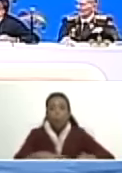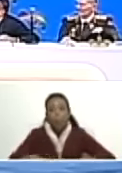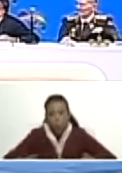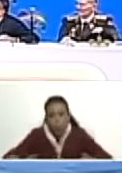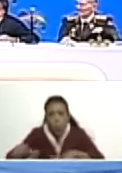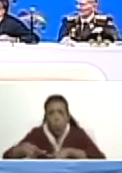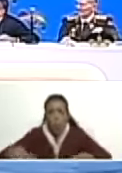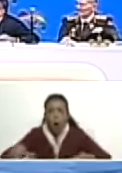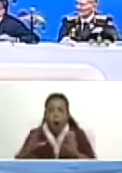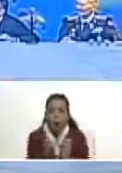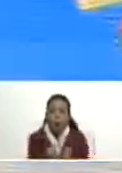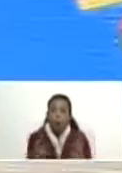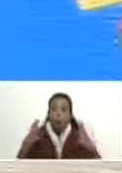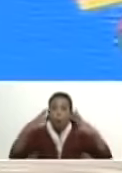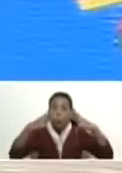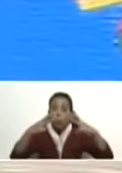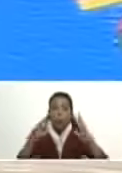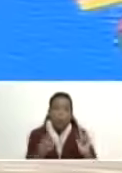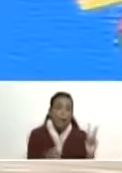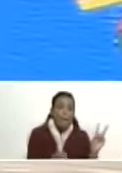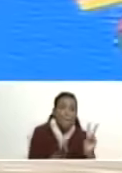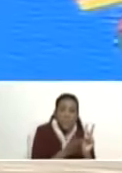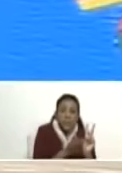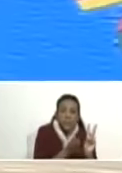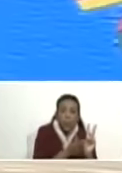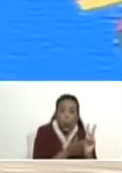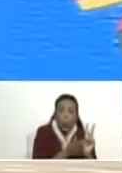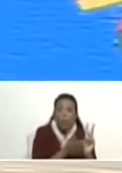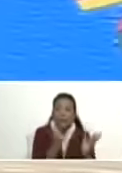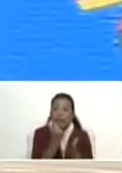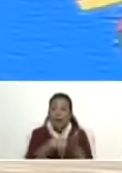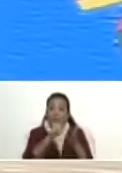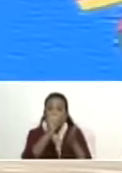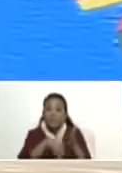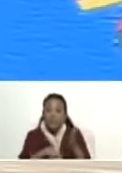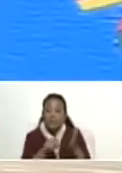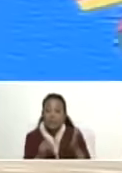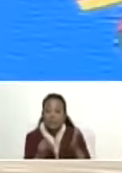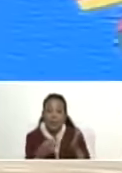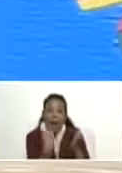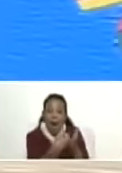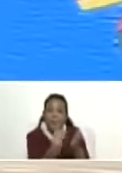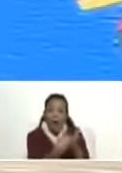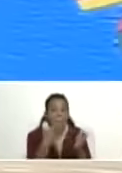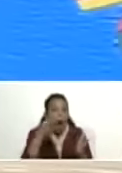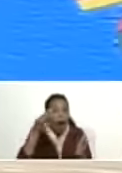entre la Organización de Naciones Unidas, tiene la validez de la firma